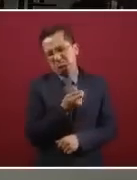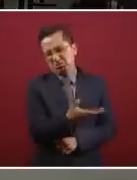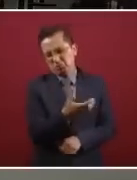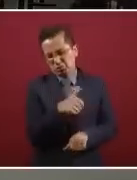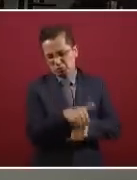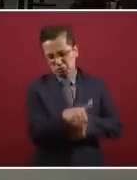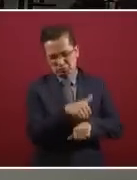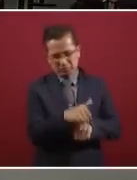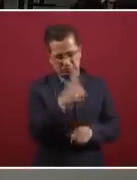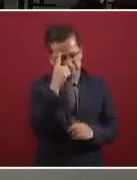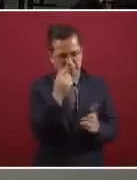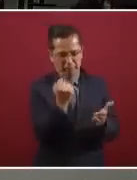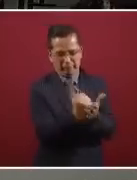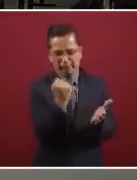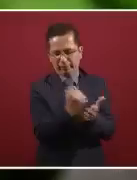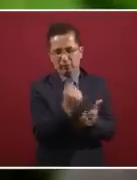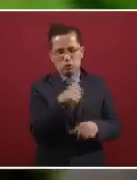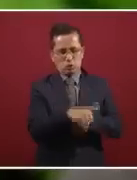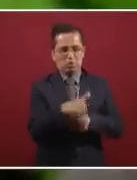a los billullos.